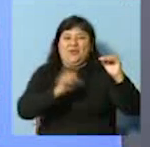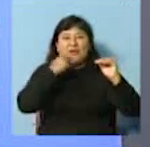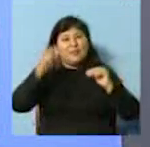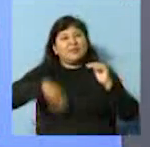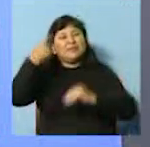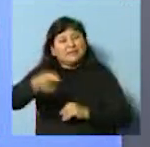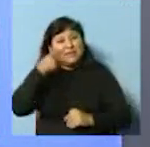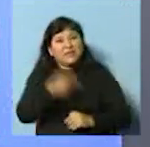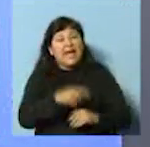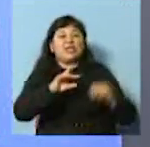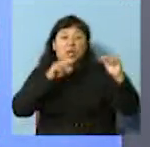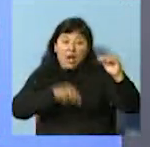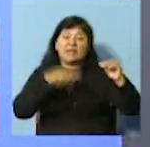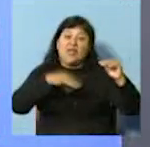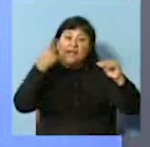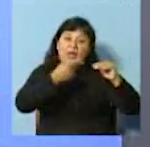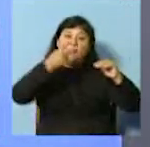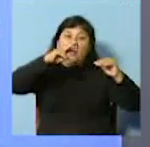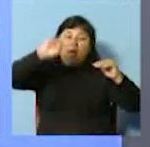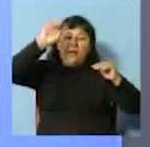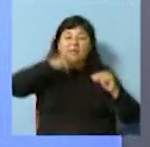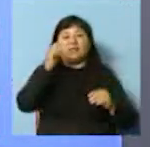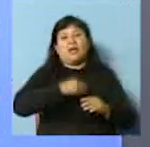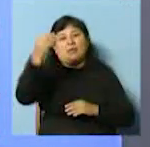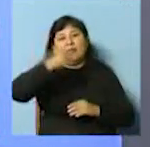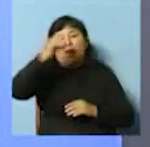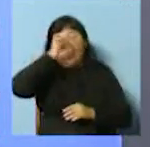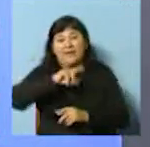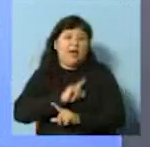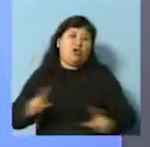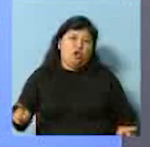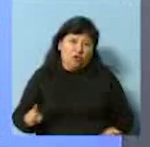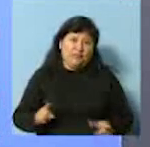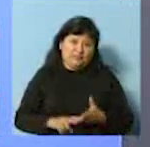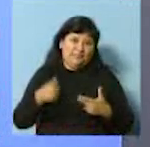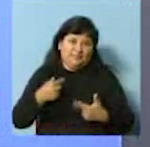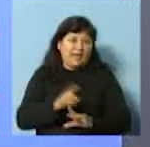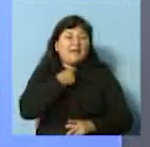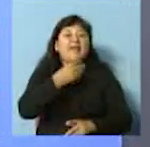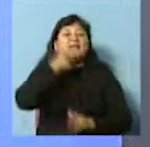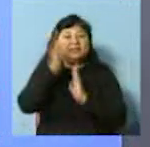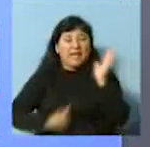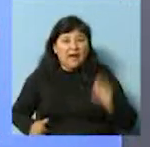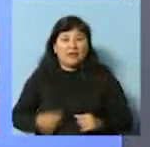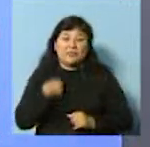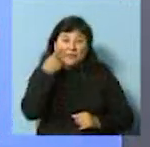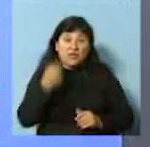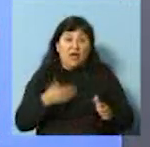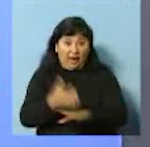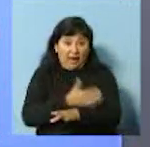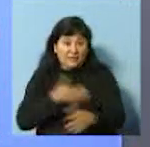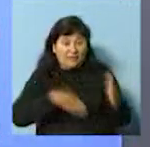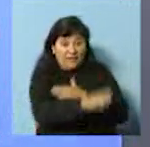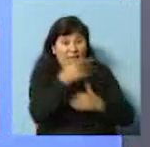y que ningún trabajador tiene que ser precarizado en función vengo de ver a los enfermeros que están fuera del ministerio y están reclamando la posibilidad de tener